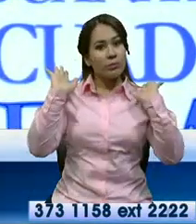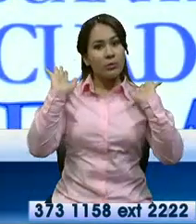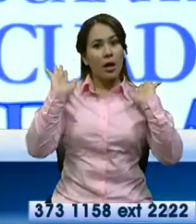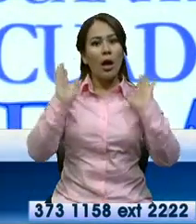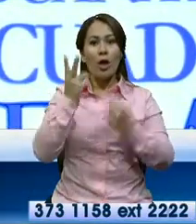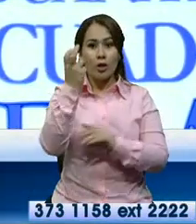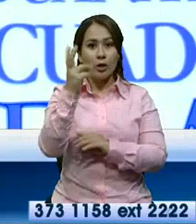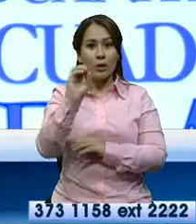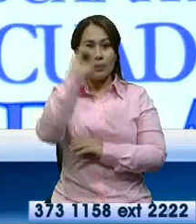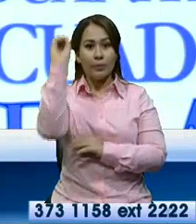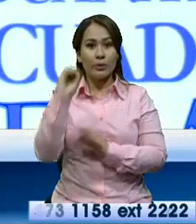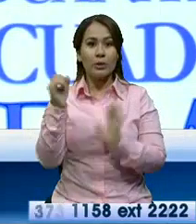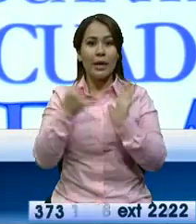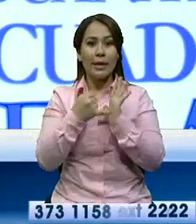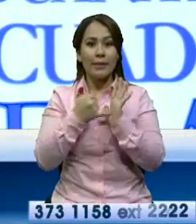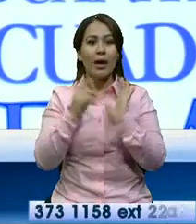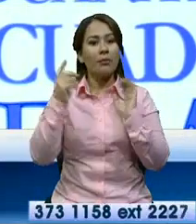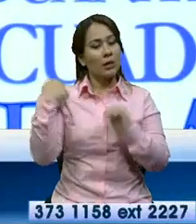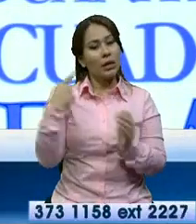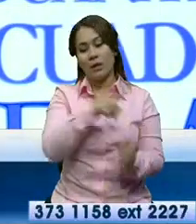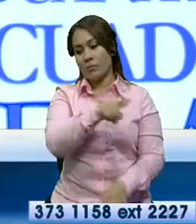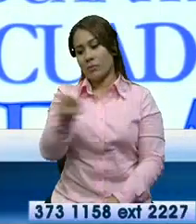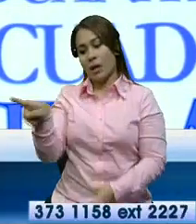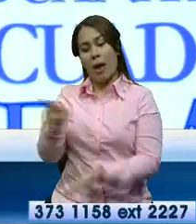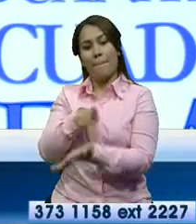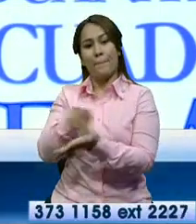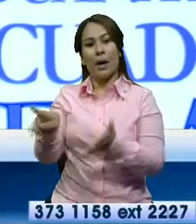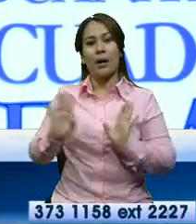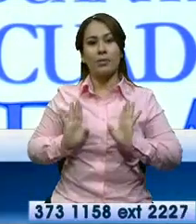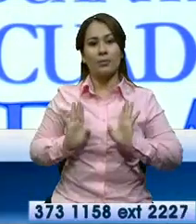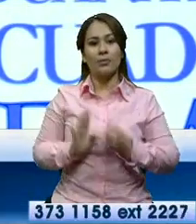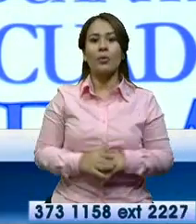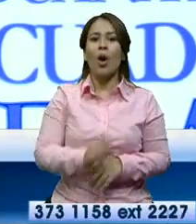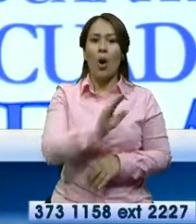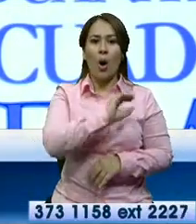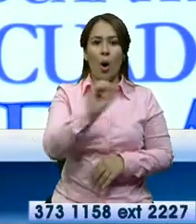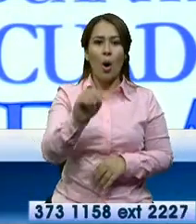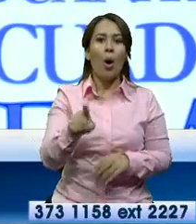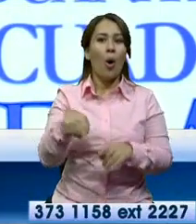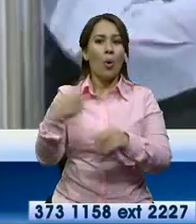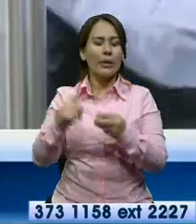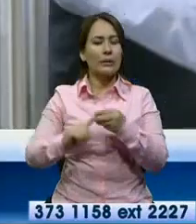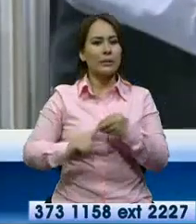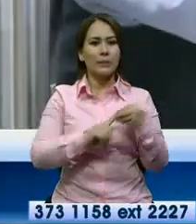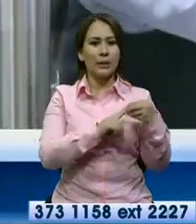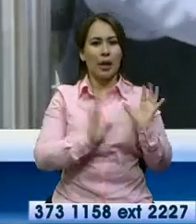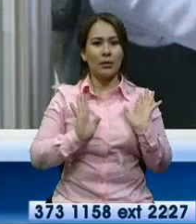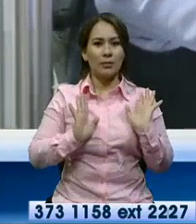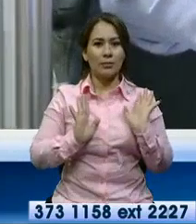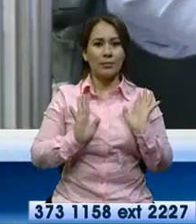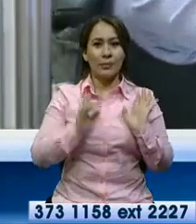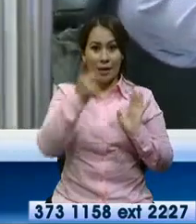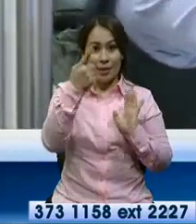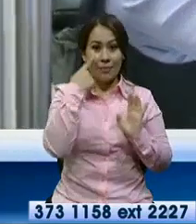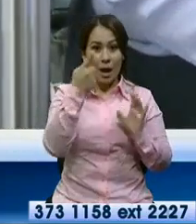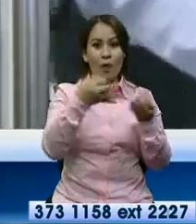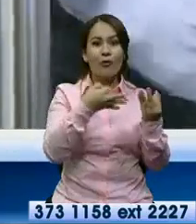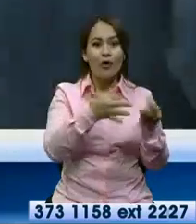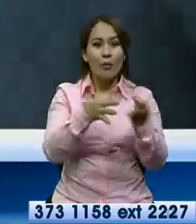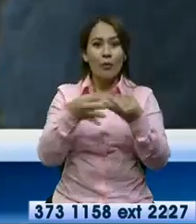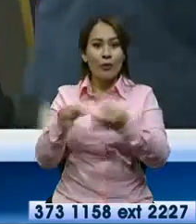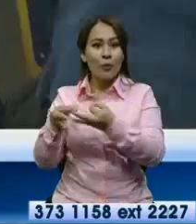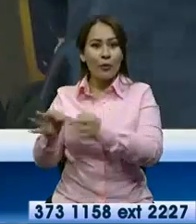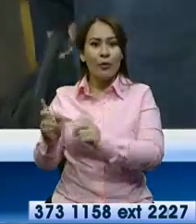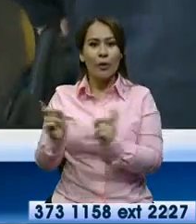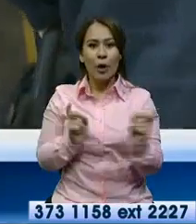el 12% del impuesto al valor agregado y en otros casos el impuesto a los consumos especiales. Con este nuevo mecanismo se pretende frenar